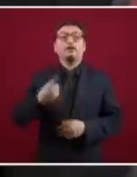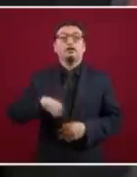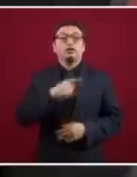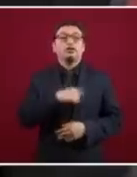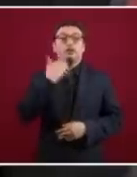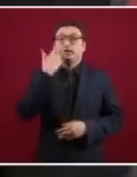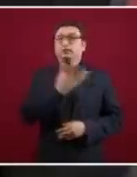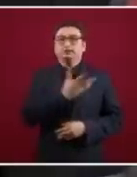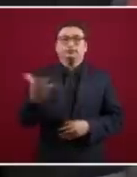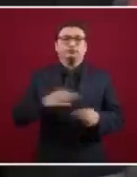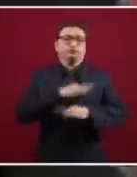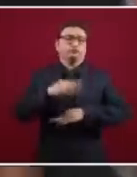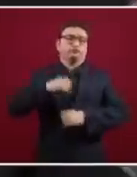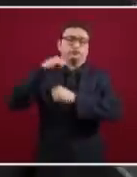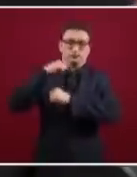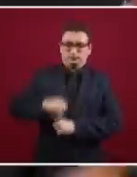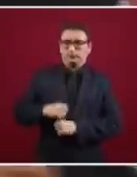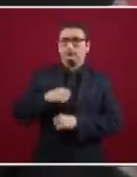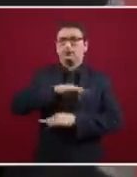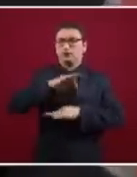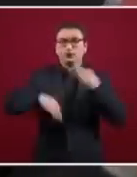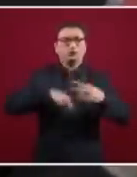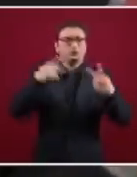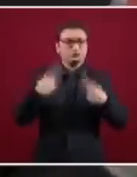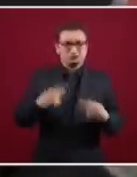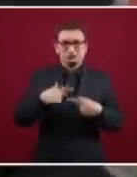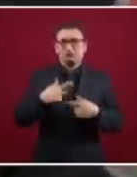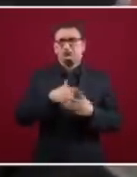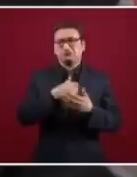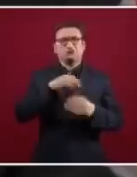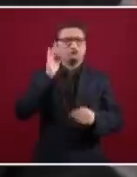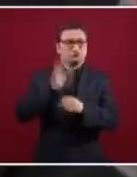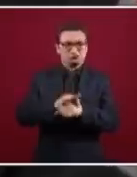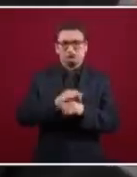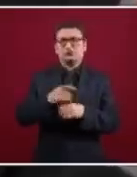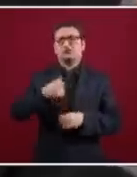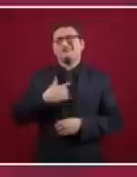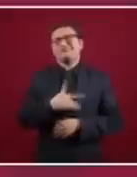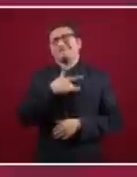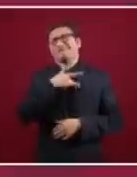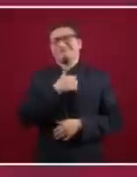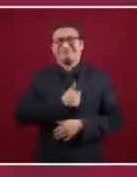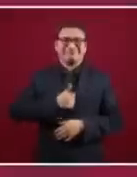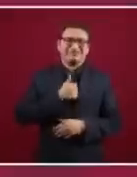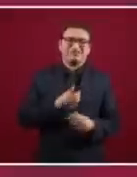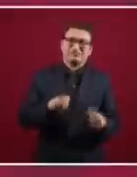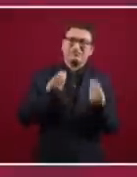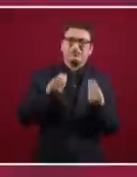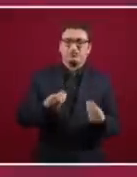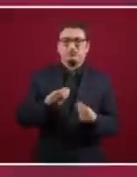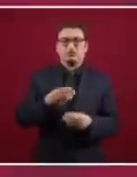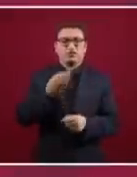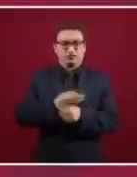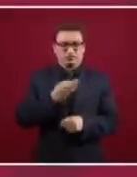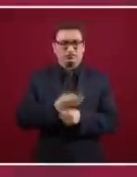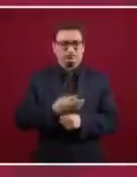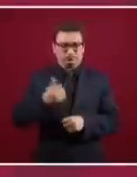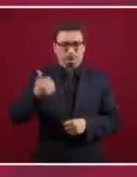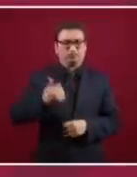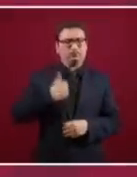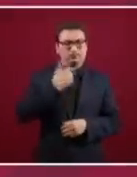proteger a todas las autoridades a todos los ciudadanos lamento mucho aquí aprovecho para decir